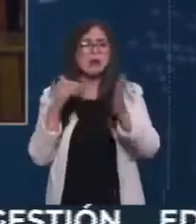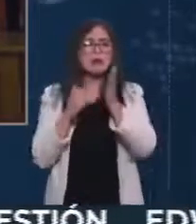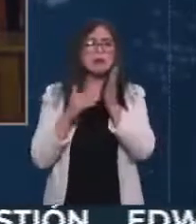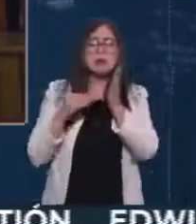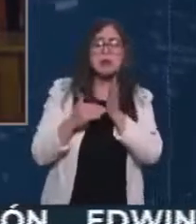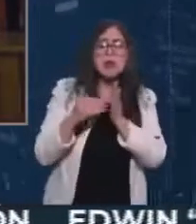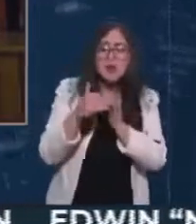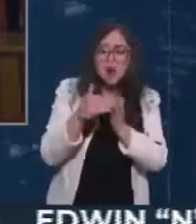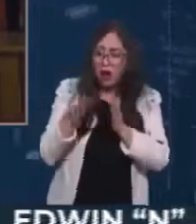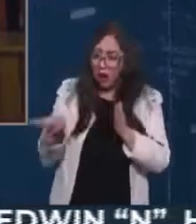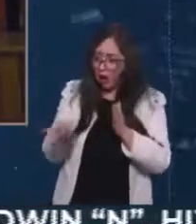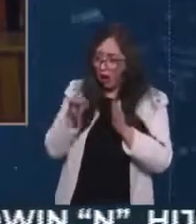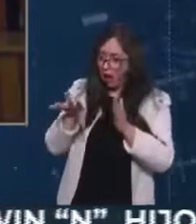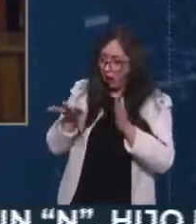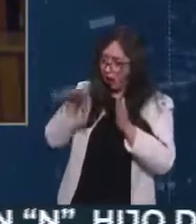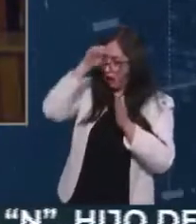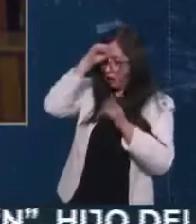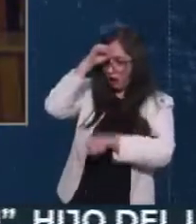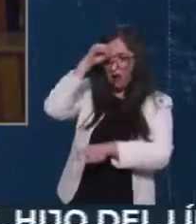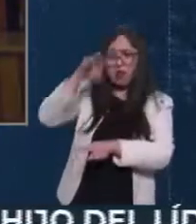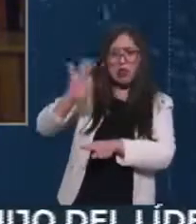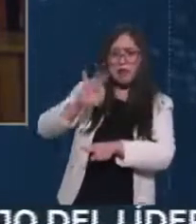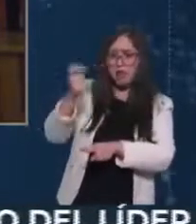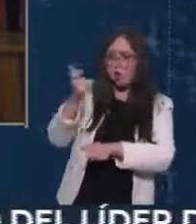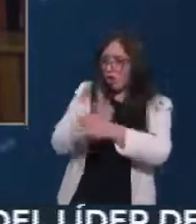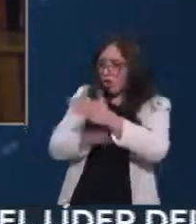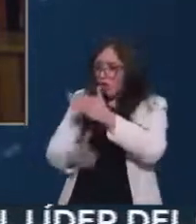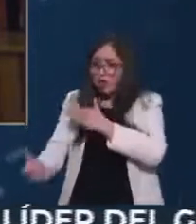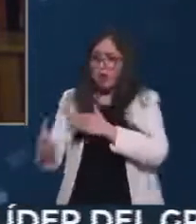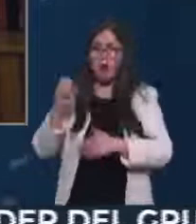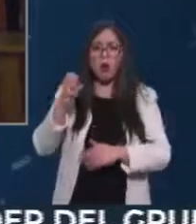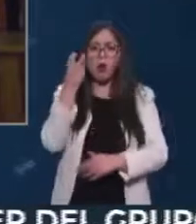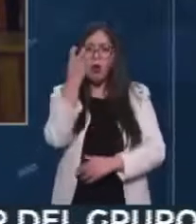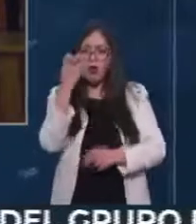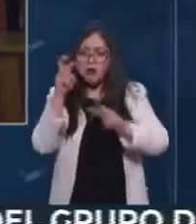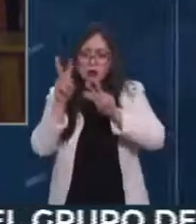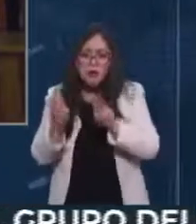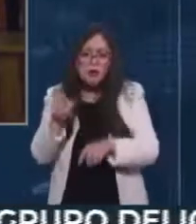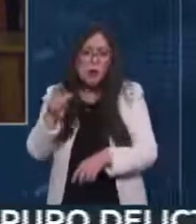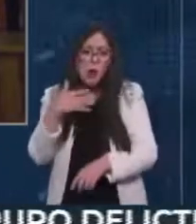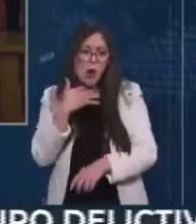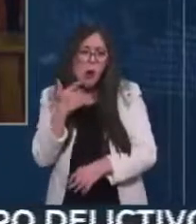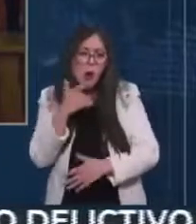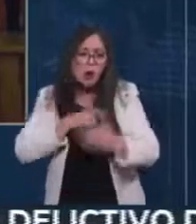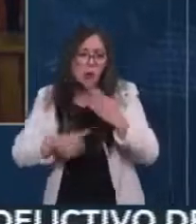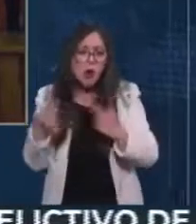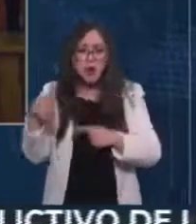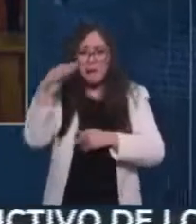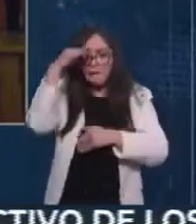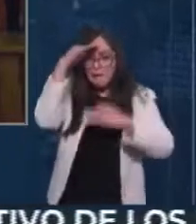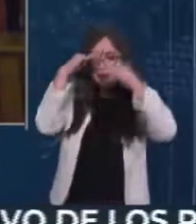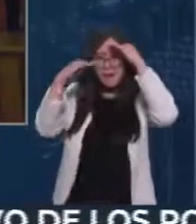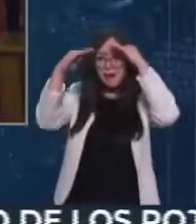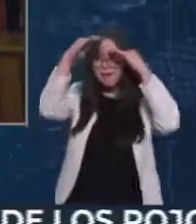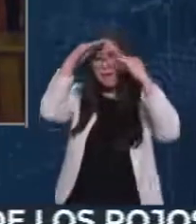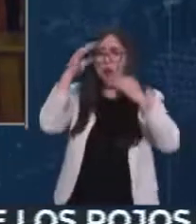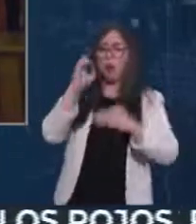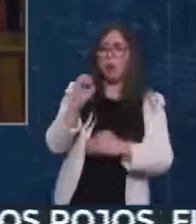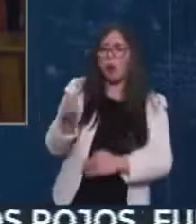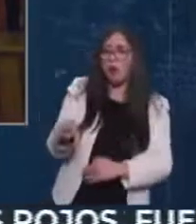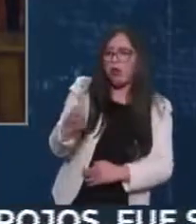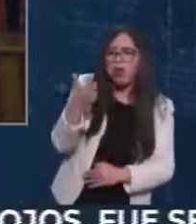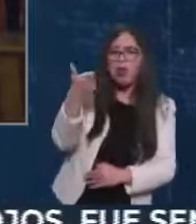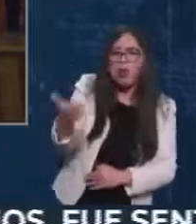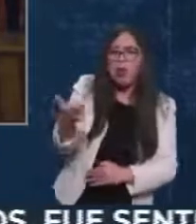pesos, entonces todo eso fue desviado, o todo eso fue corrupción, o todo eso fue un gasto